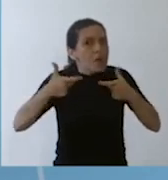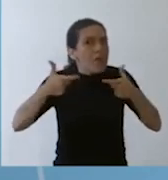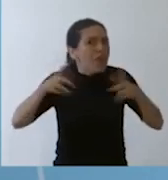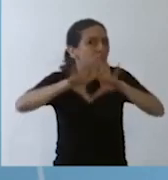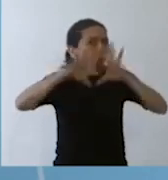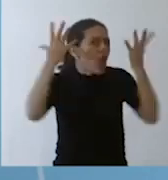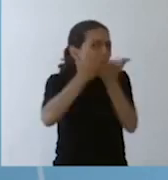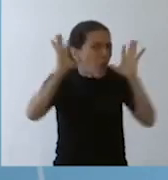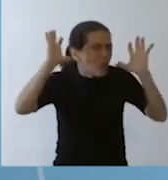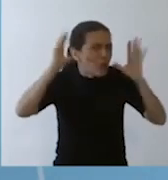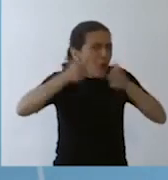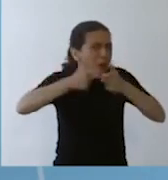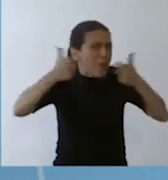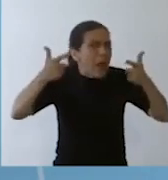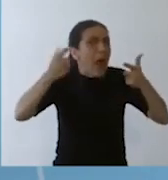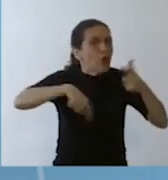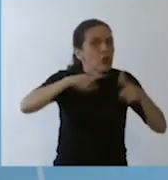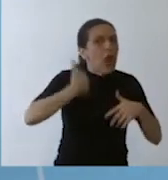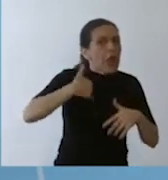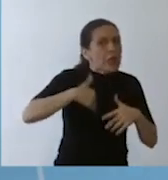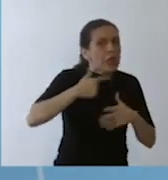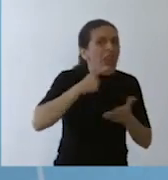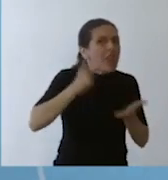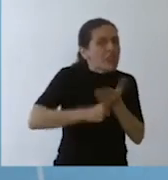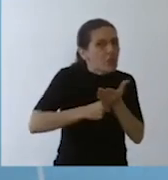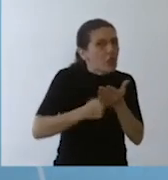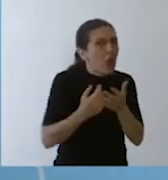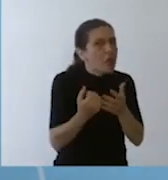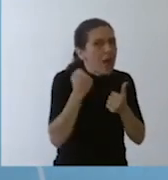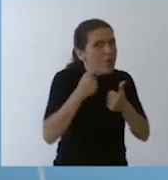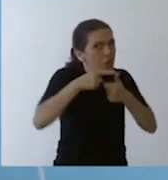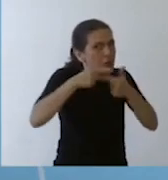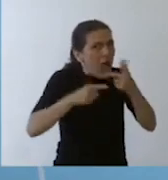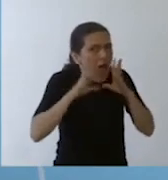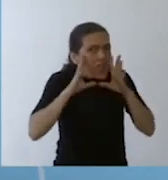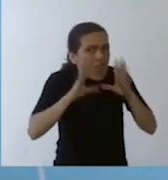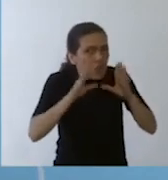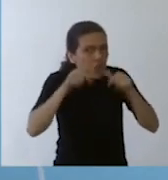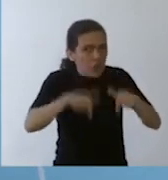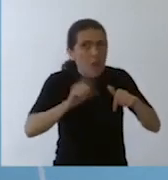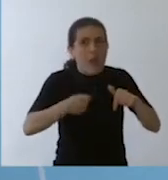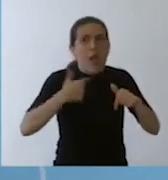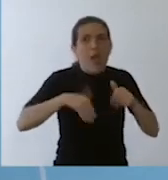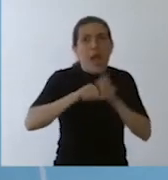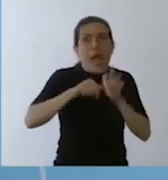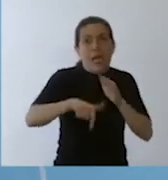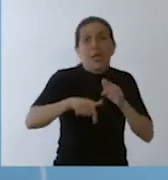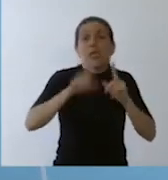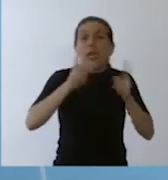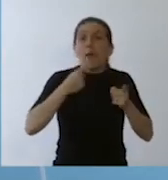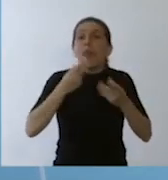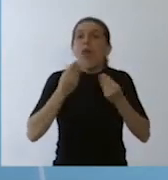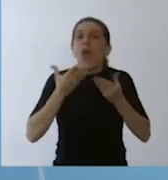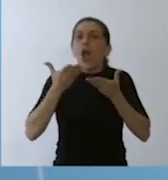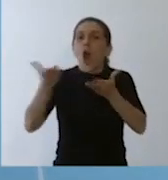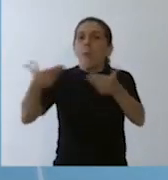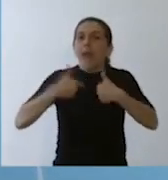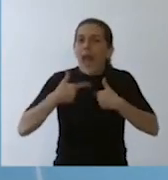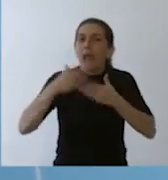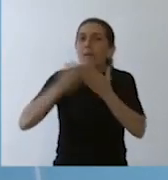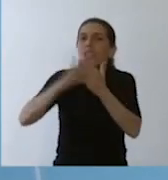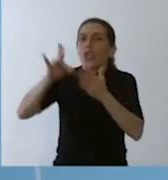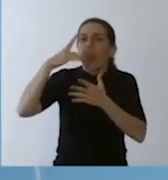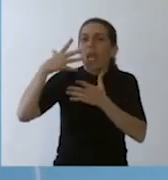mundial nos ha hecho que profundicemos también las medidas, en este caso en nuestro país, y hemos tomado medidas de cooperación con el Ministerio de Salud,